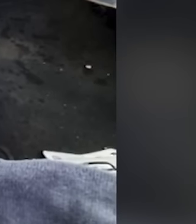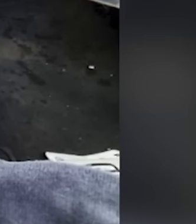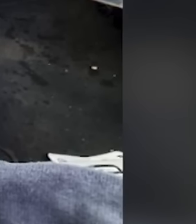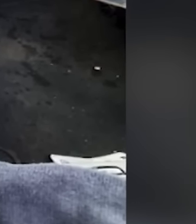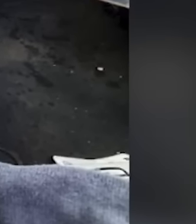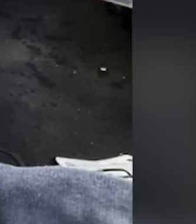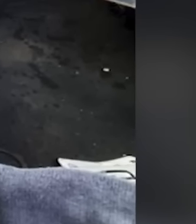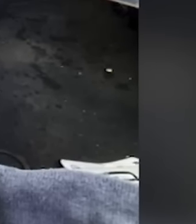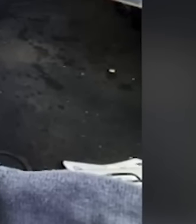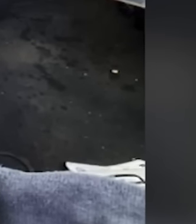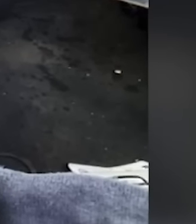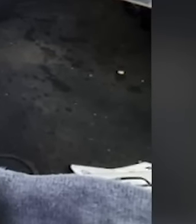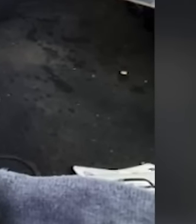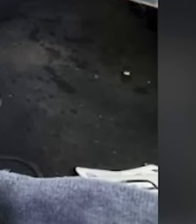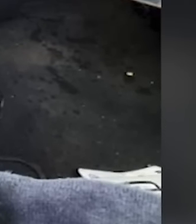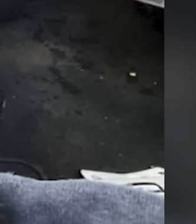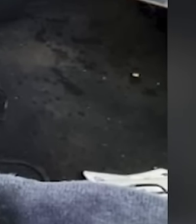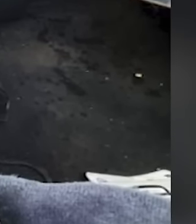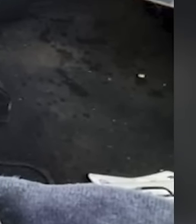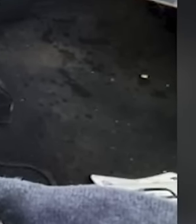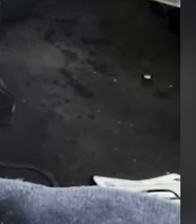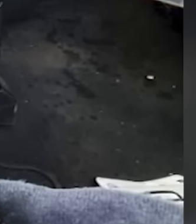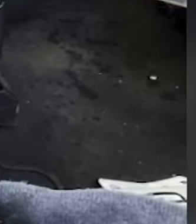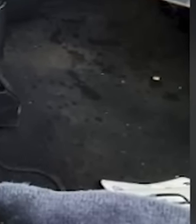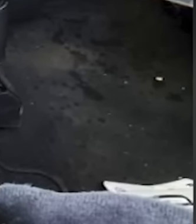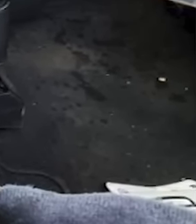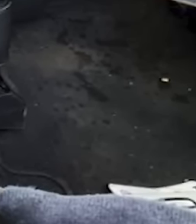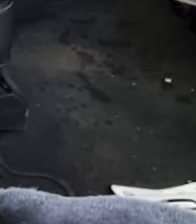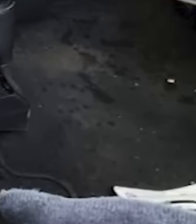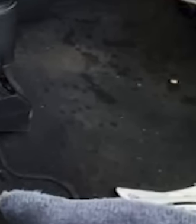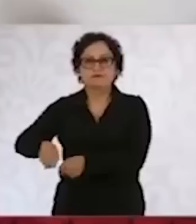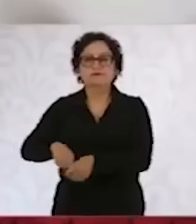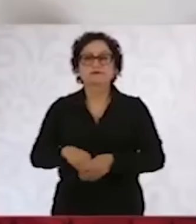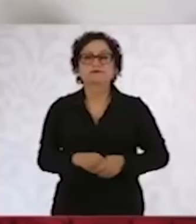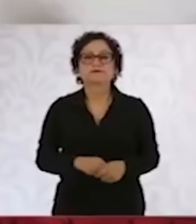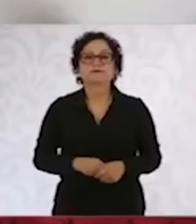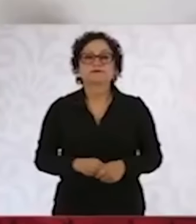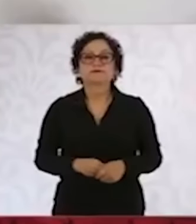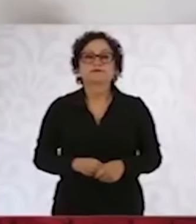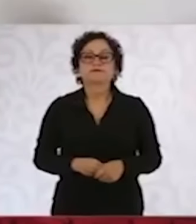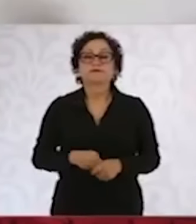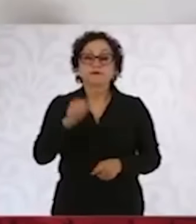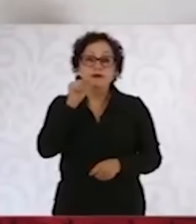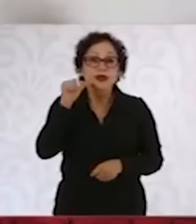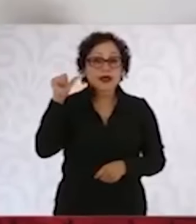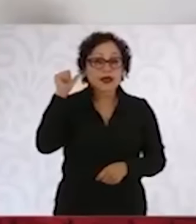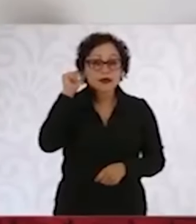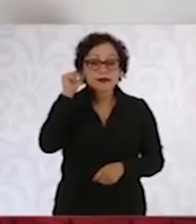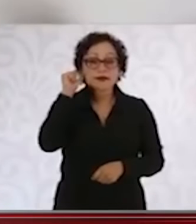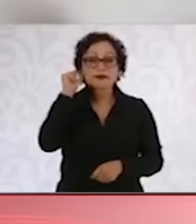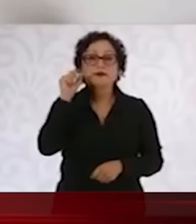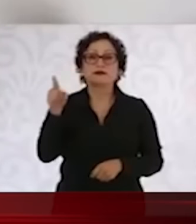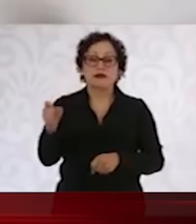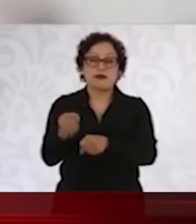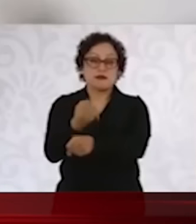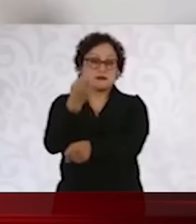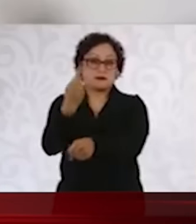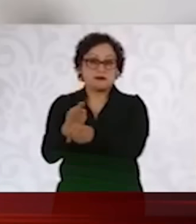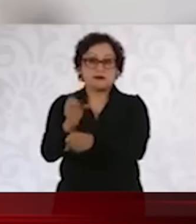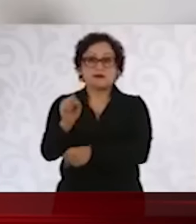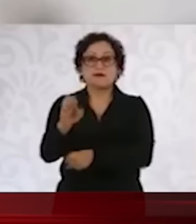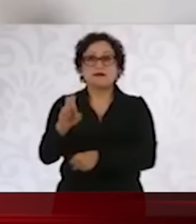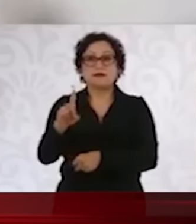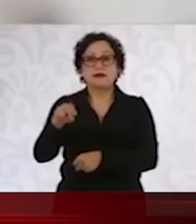durante el cateo realizado en el libramiento norte y crucero Chicoacén en Tuxtla Gutiérrez. El día de ayer, la Secretaría de la Defensa